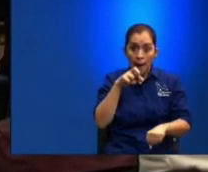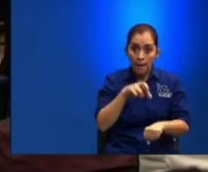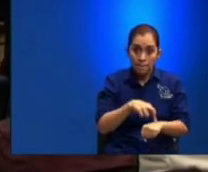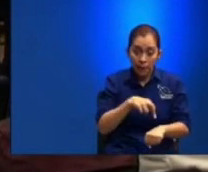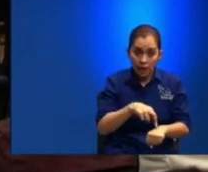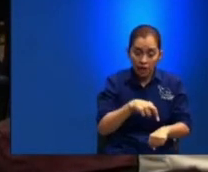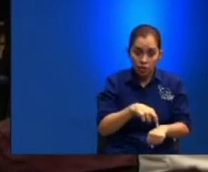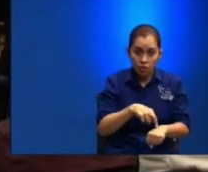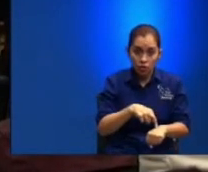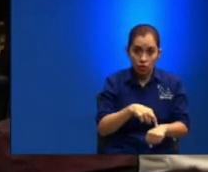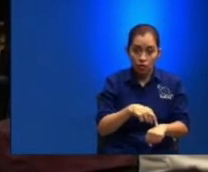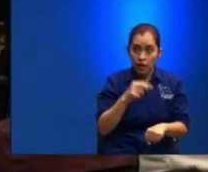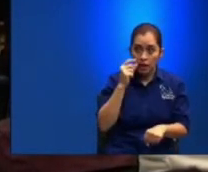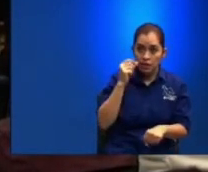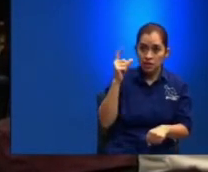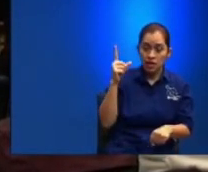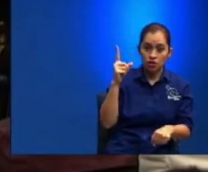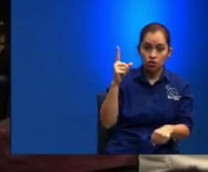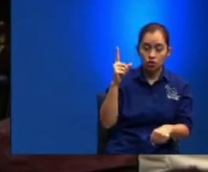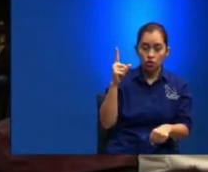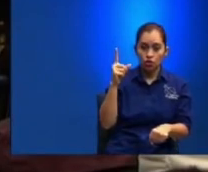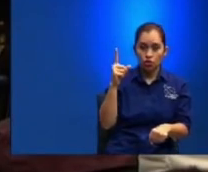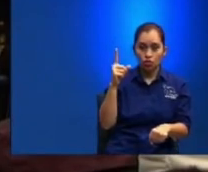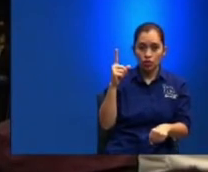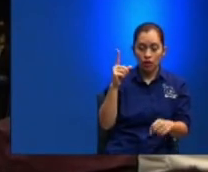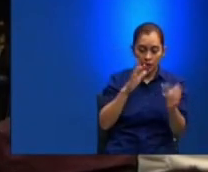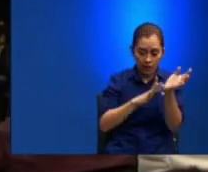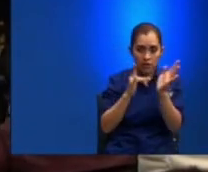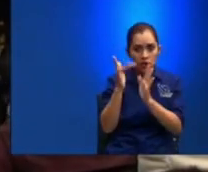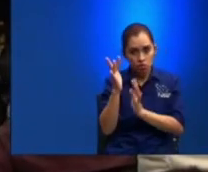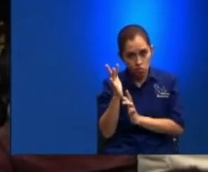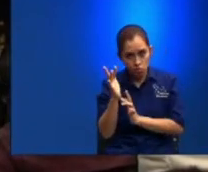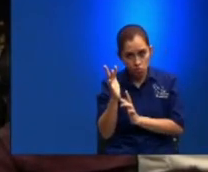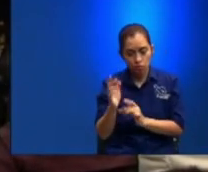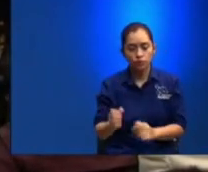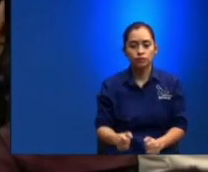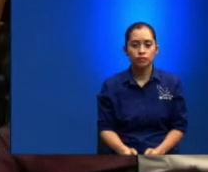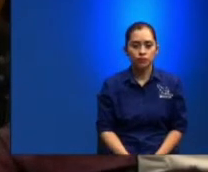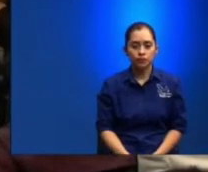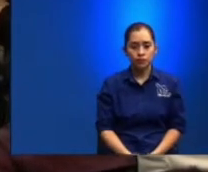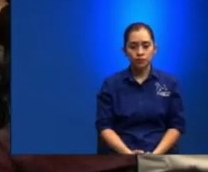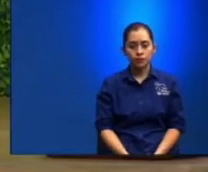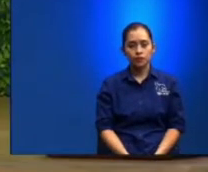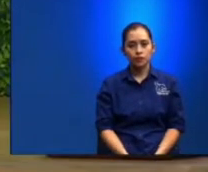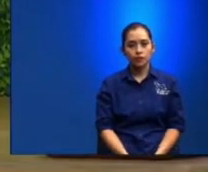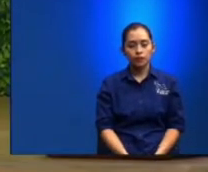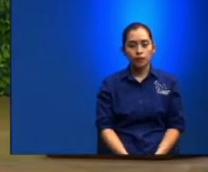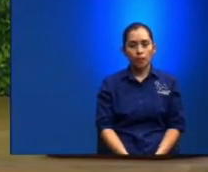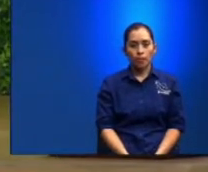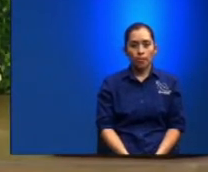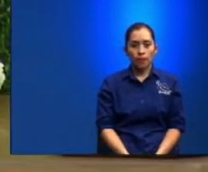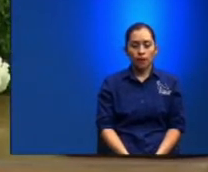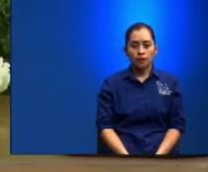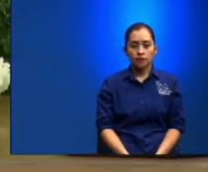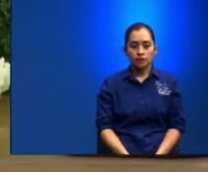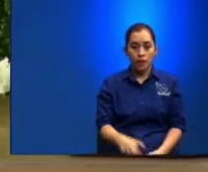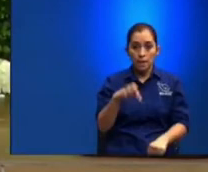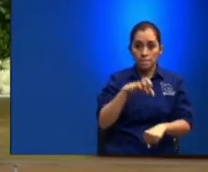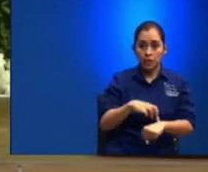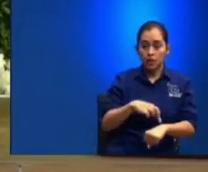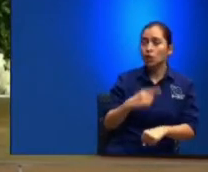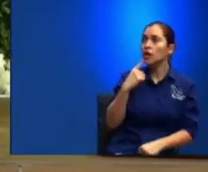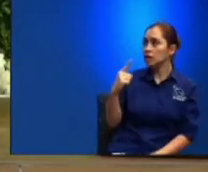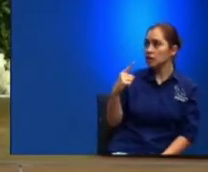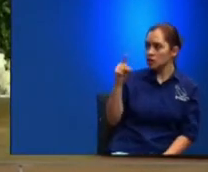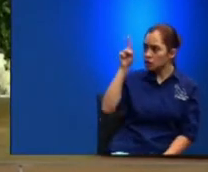quieren dicen los hombres que soy yo bueno de unos estos eso estoy es el otro y usted es tú eres el cristo el hijo